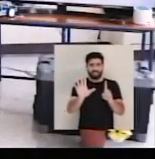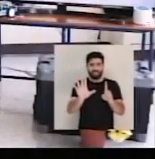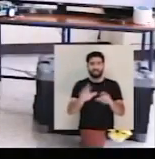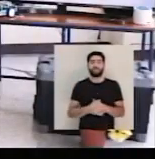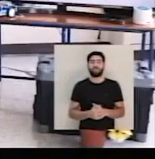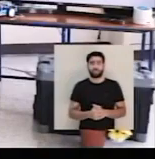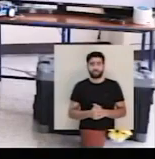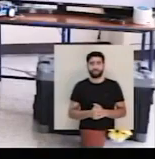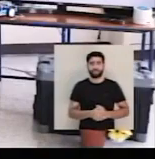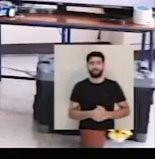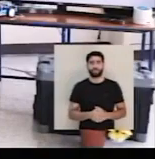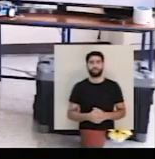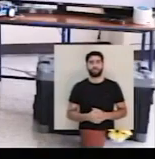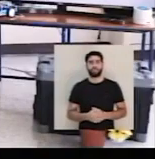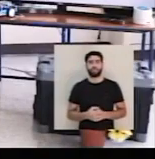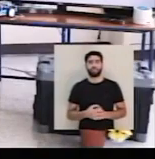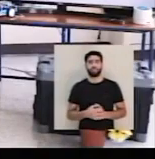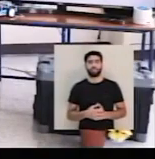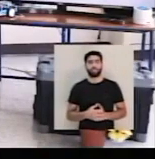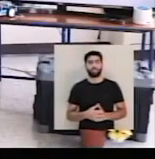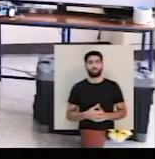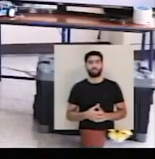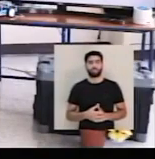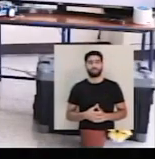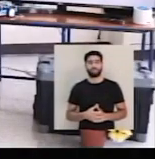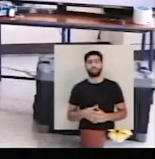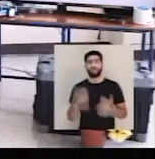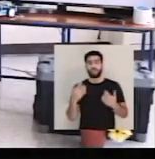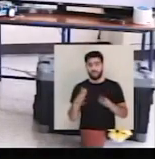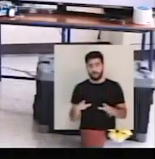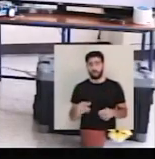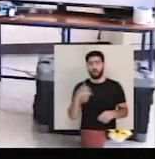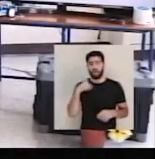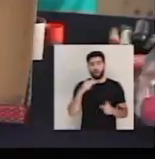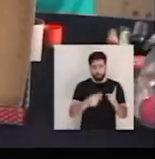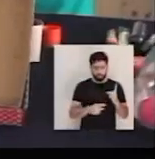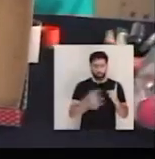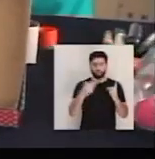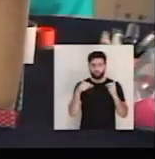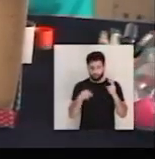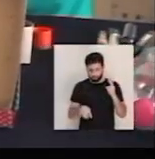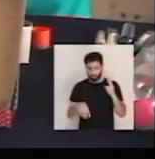cilindros que nos quedan de los rollos de papel. Vamos 3.